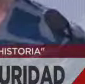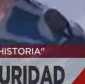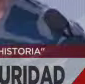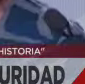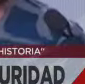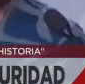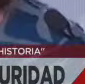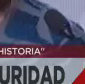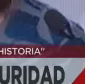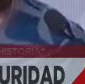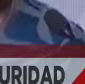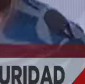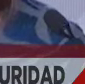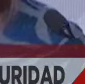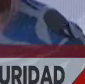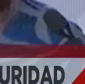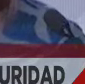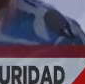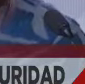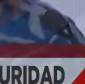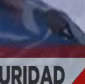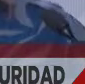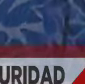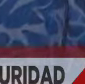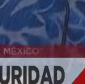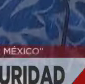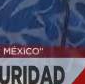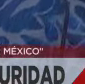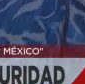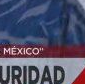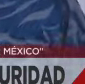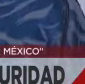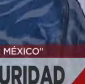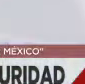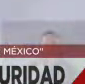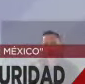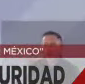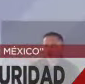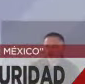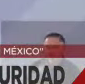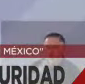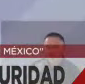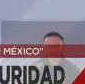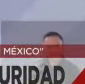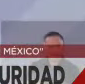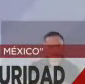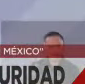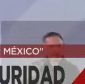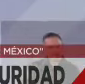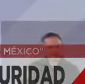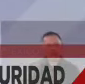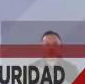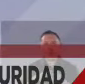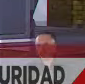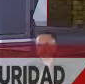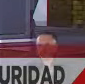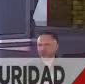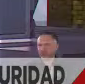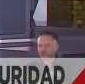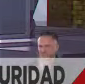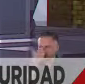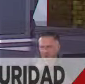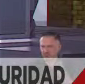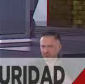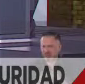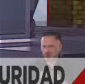funciones. Los exgobernadores del PRI se los llevan de majadores. Con el tema de migración, más que propuestas claras,